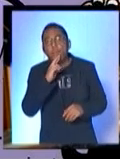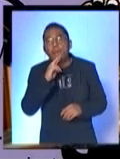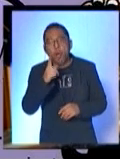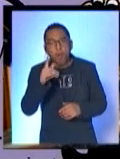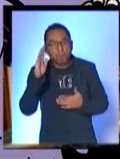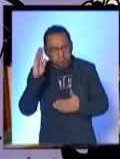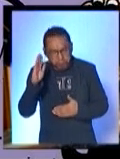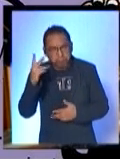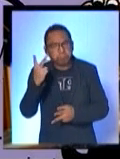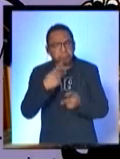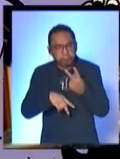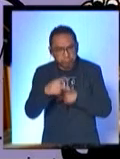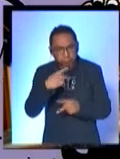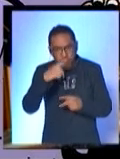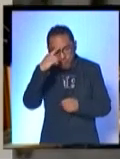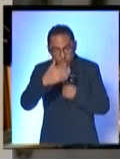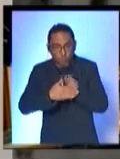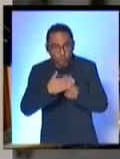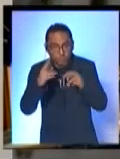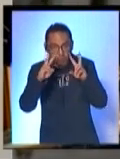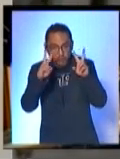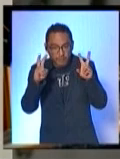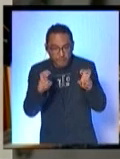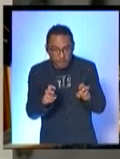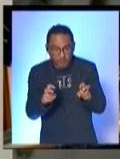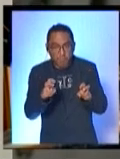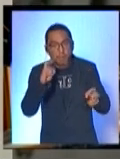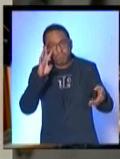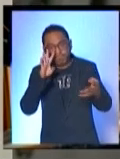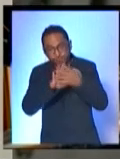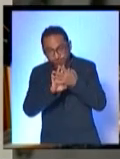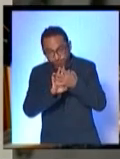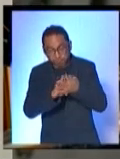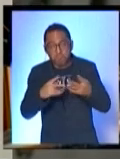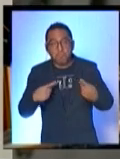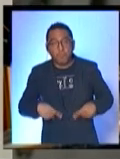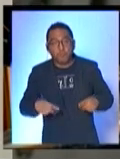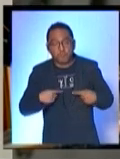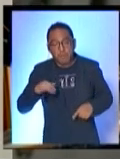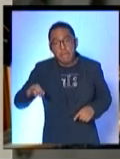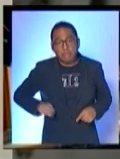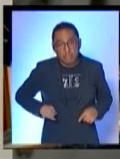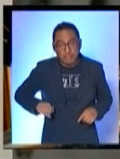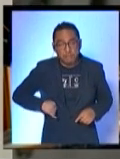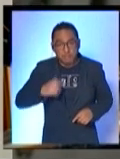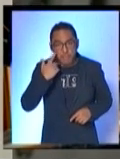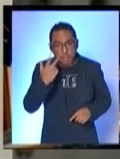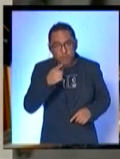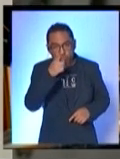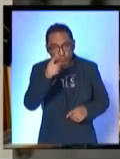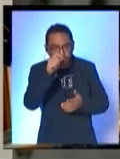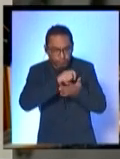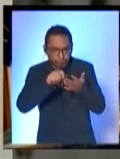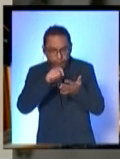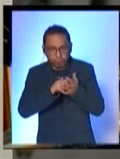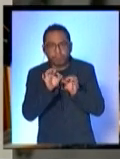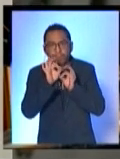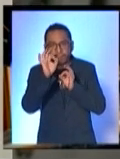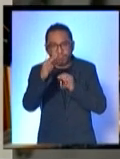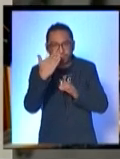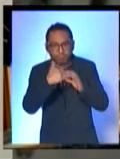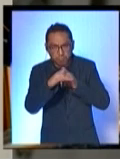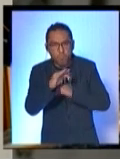regresar. El tema de la próxima edición es la cárcel. Los interesados en colaborar pueden enviar sus textos al correo